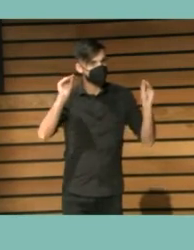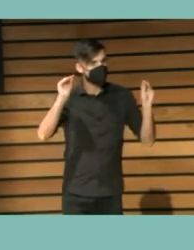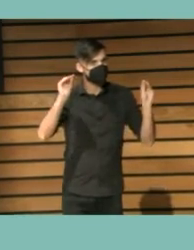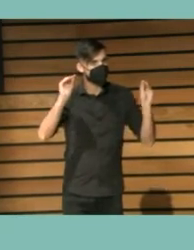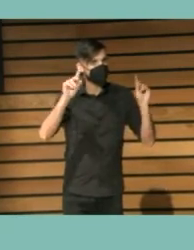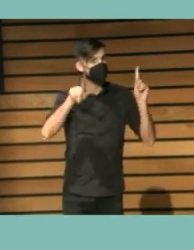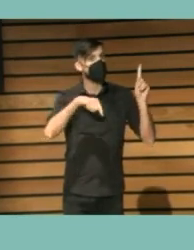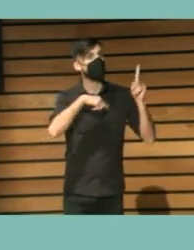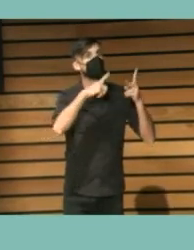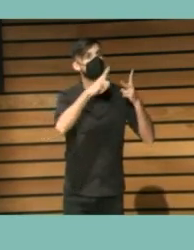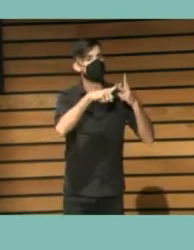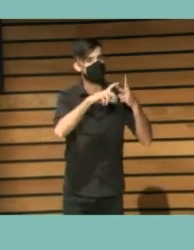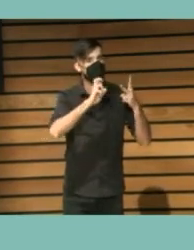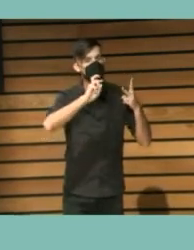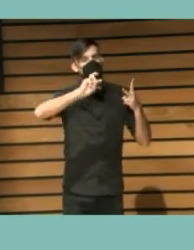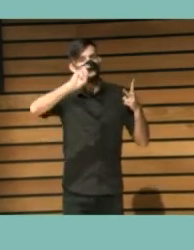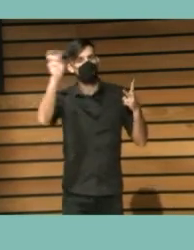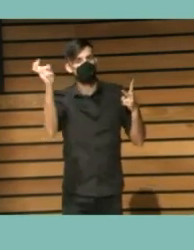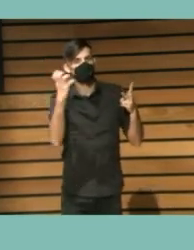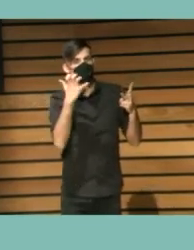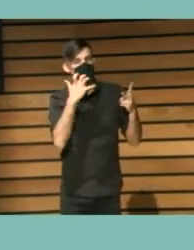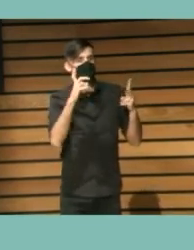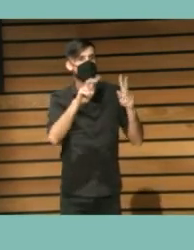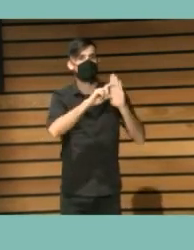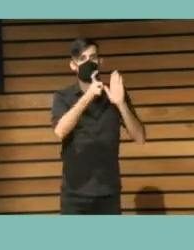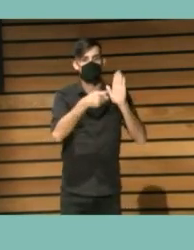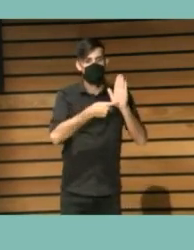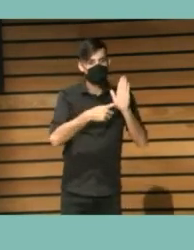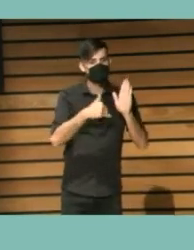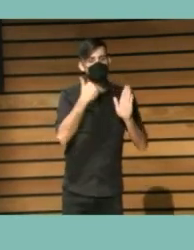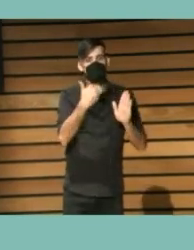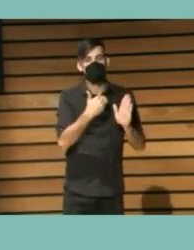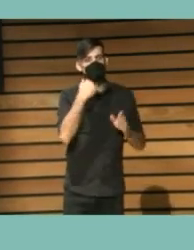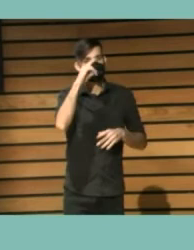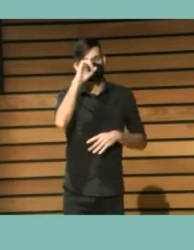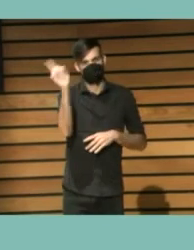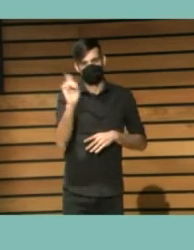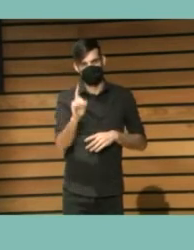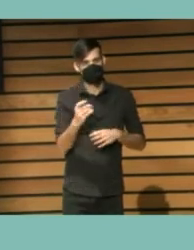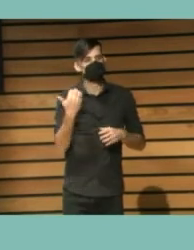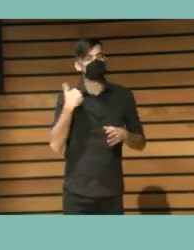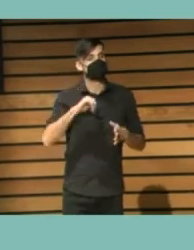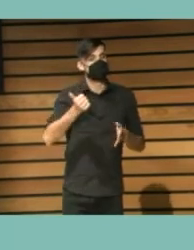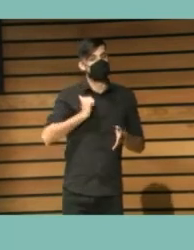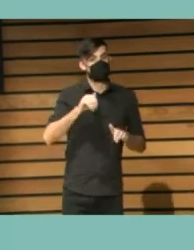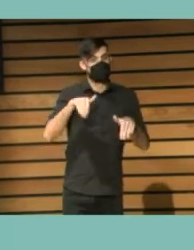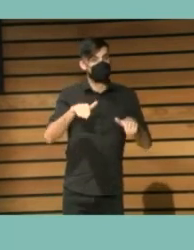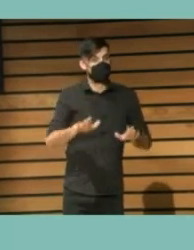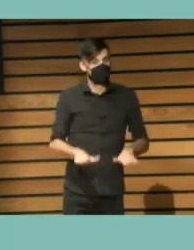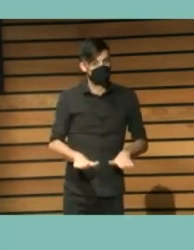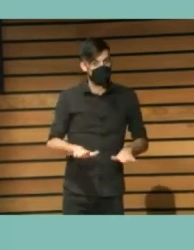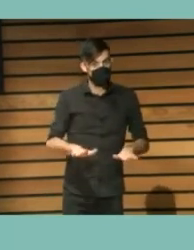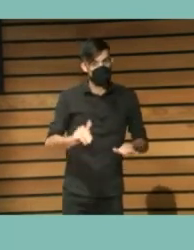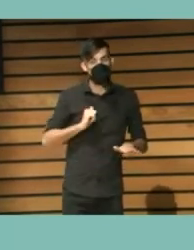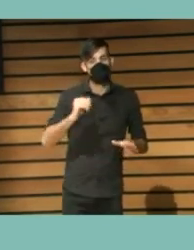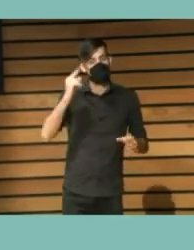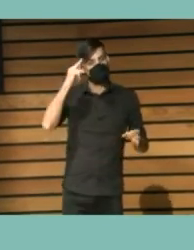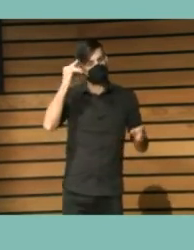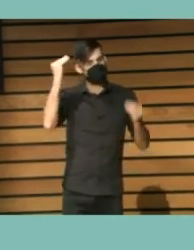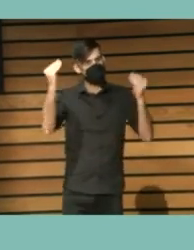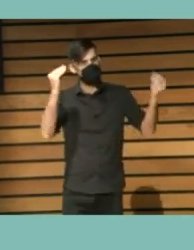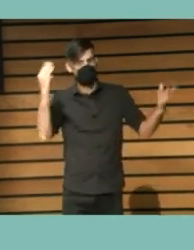hacer algo más. Ponía el ejemplo de legislación, no solo la legislación, sino ya que estamos aquí, estamos muchas personas y muchas cabezas, a ver si se